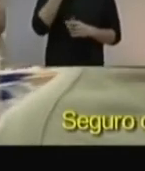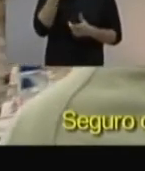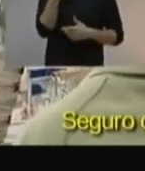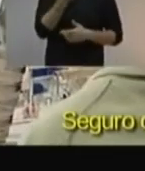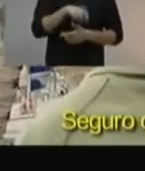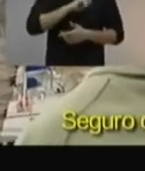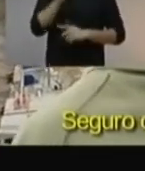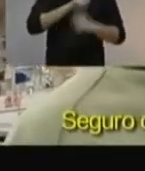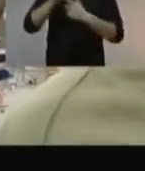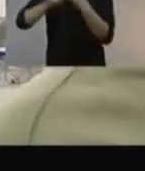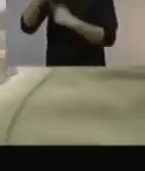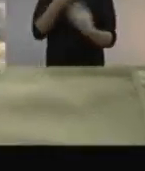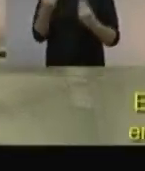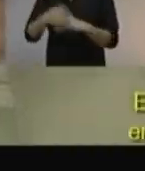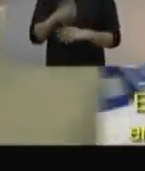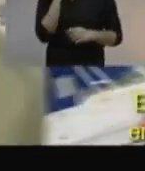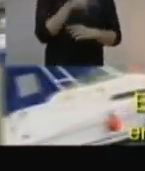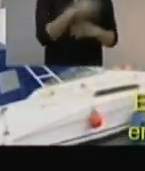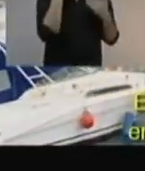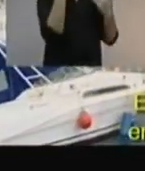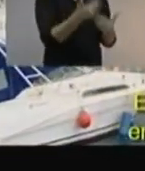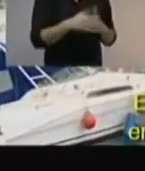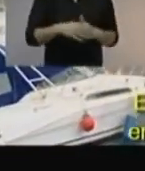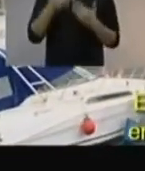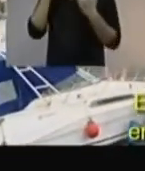definitely. Okay, Marian. Thanks a lot.